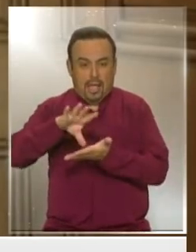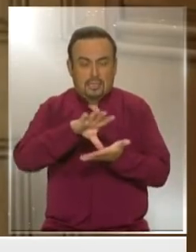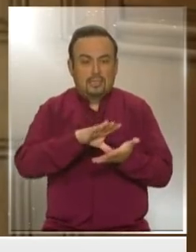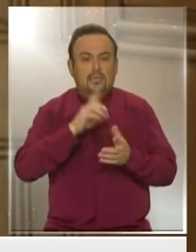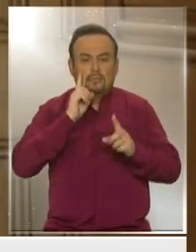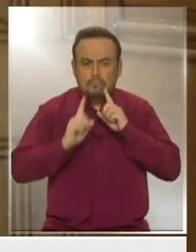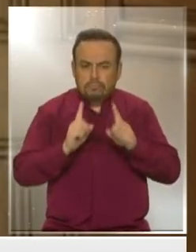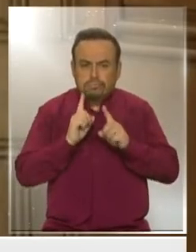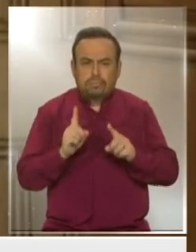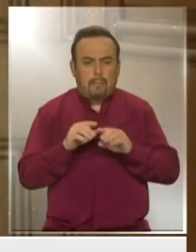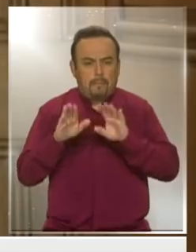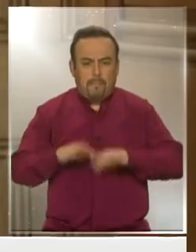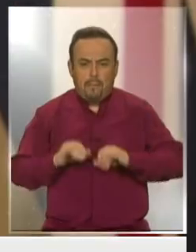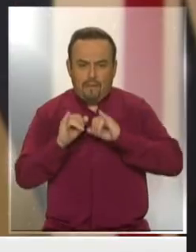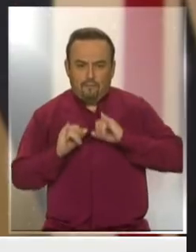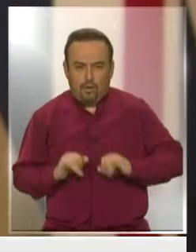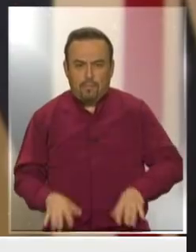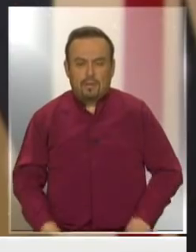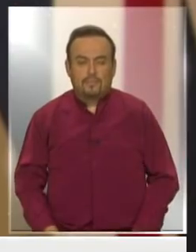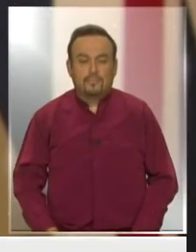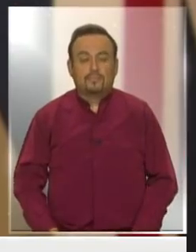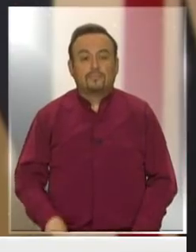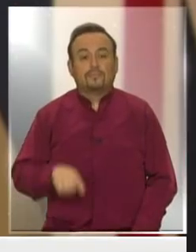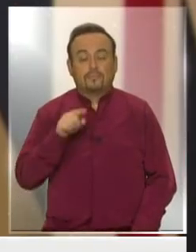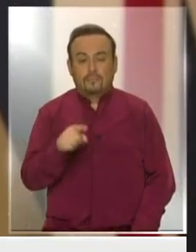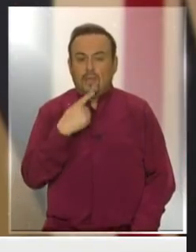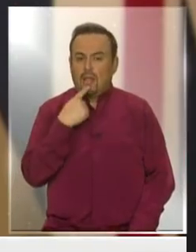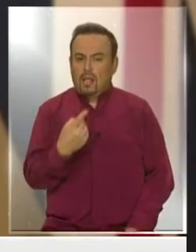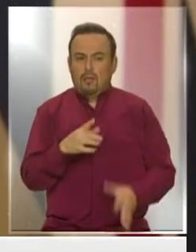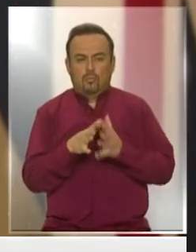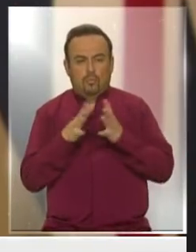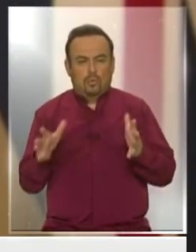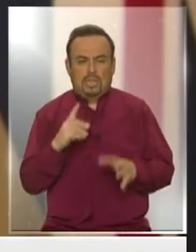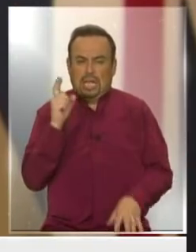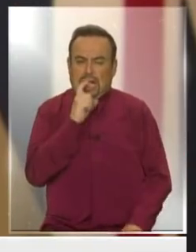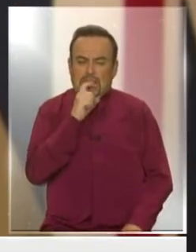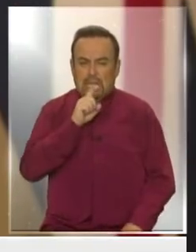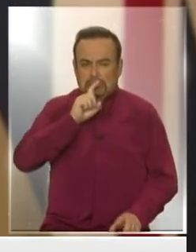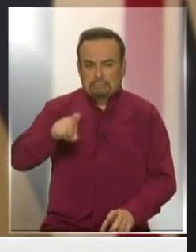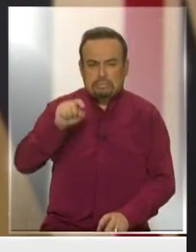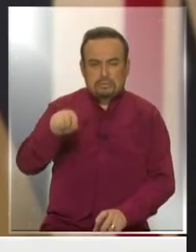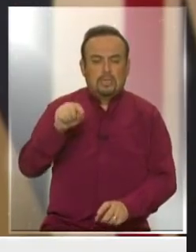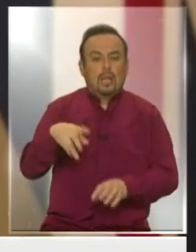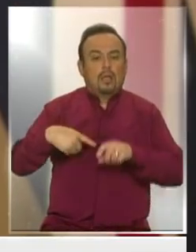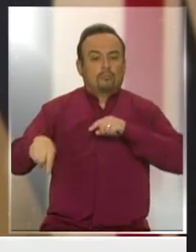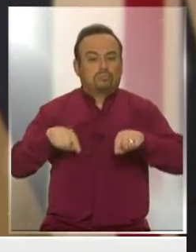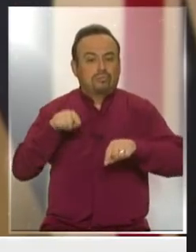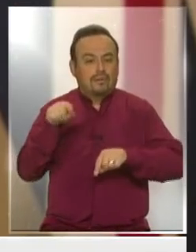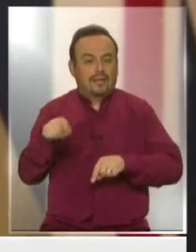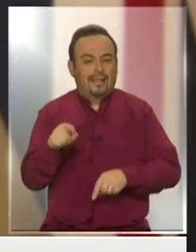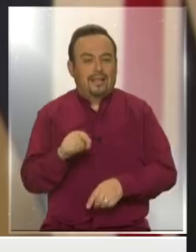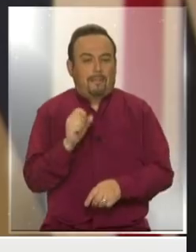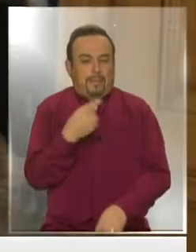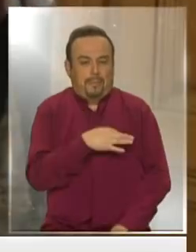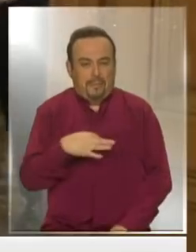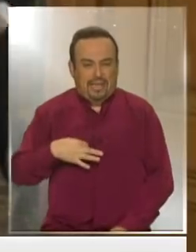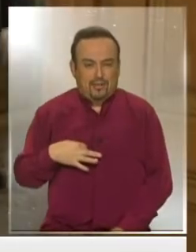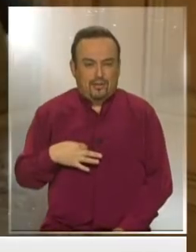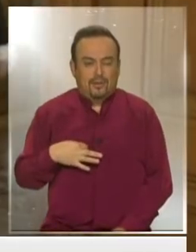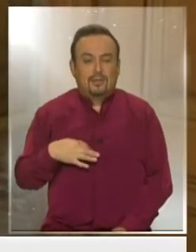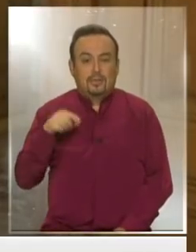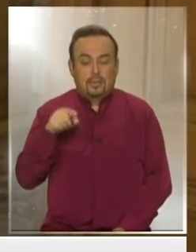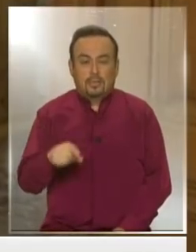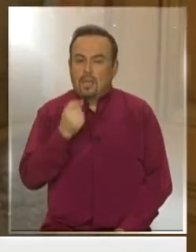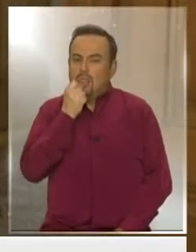están midiendo de la misma manera. Las últimas cifras han reactivado las críticas hacia la gestión de Boris Johnson frente a la pandemia, a